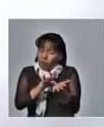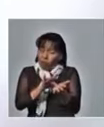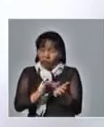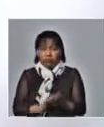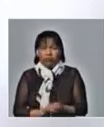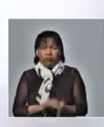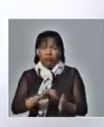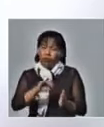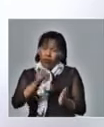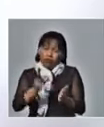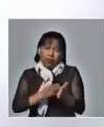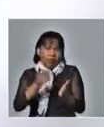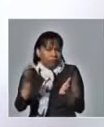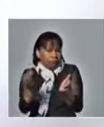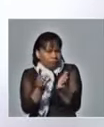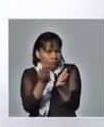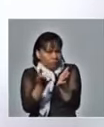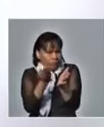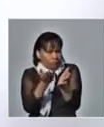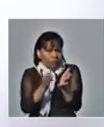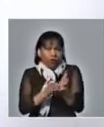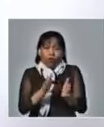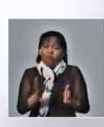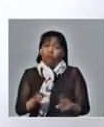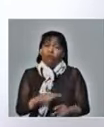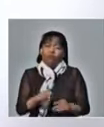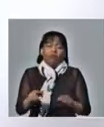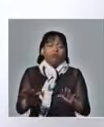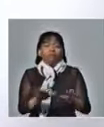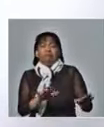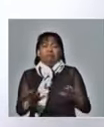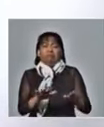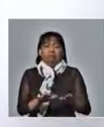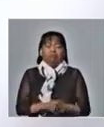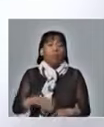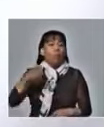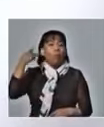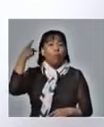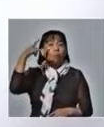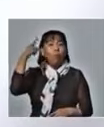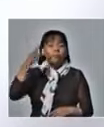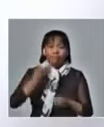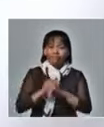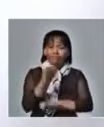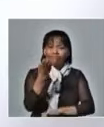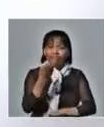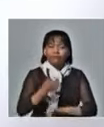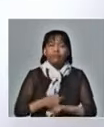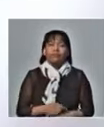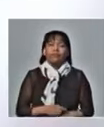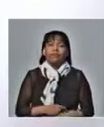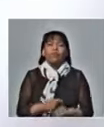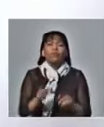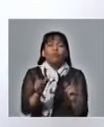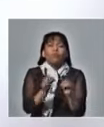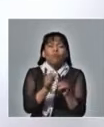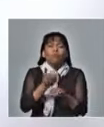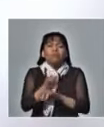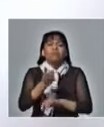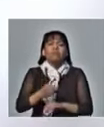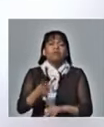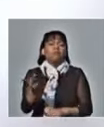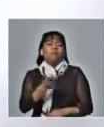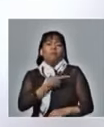los daños que sufrieron con ese sismo. Puebla es el cuarto estado con más